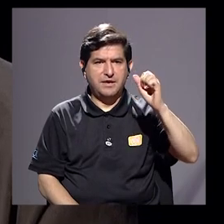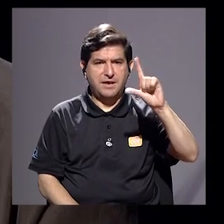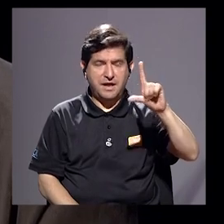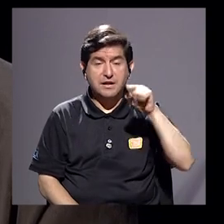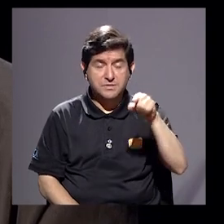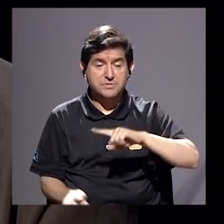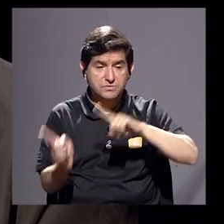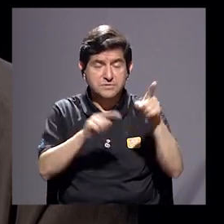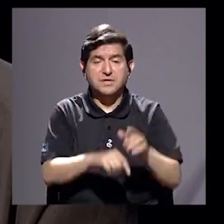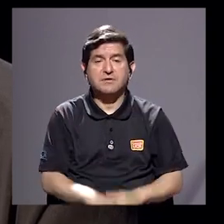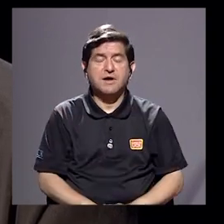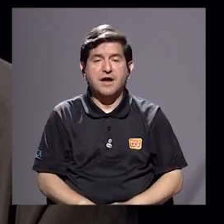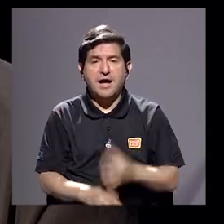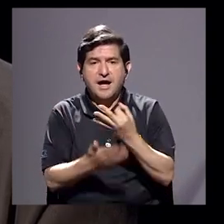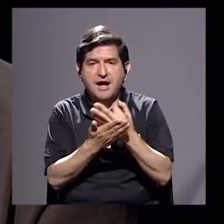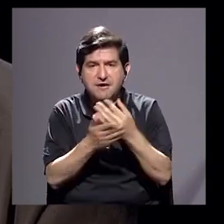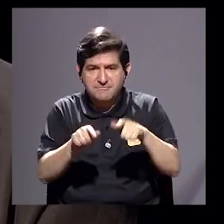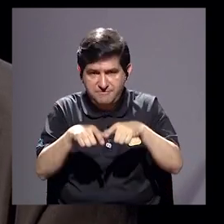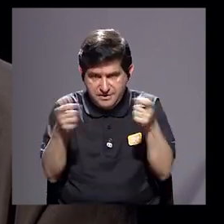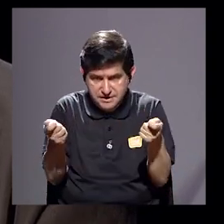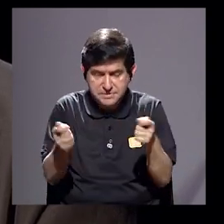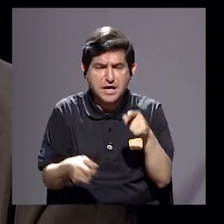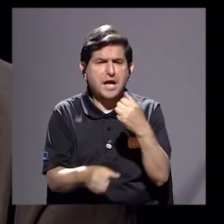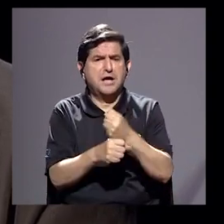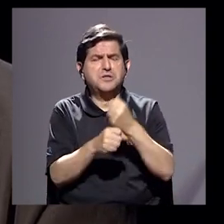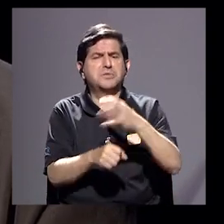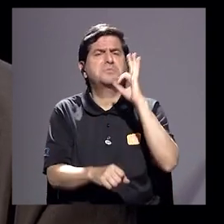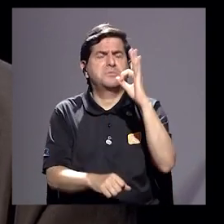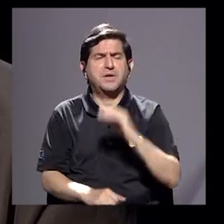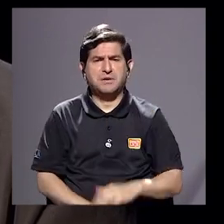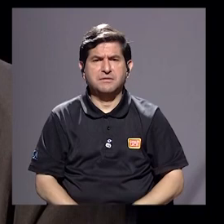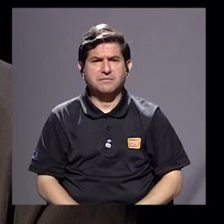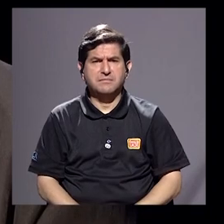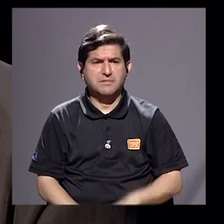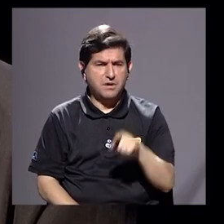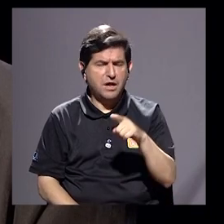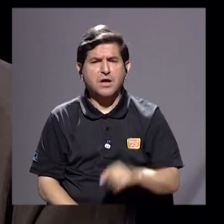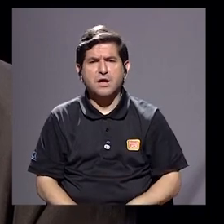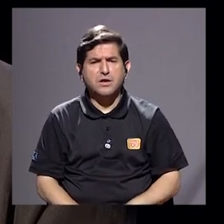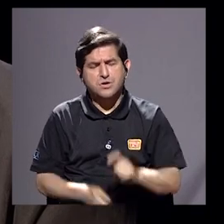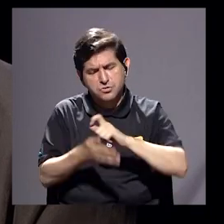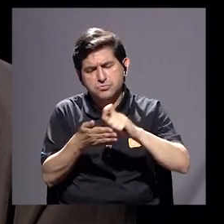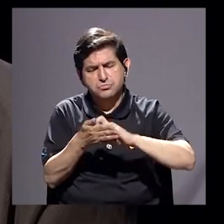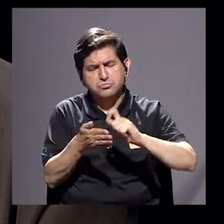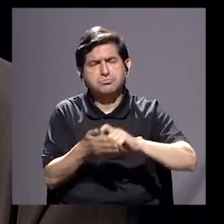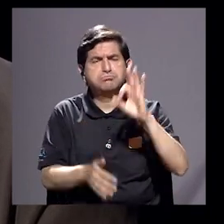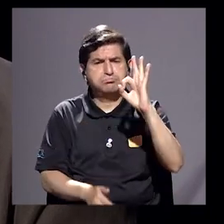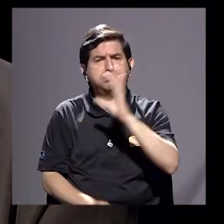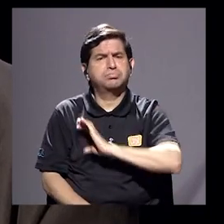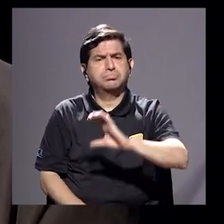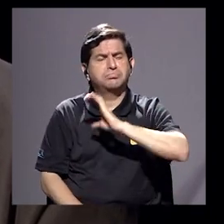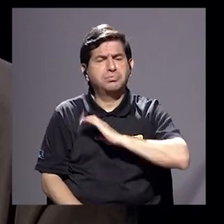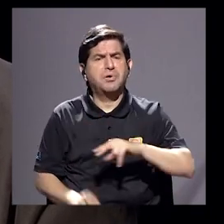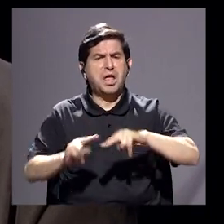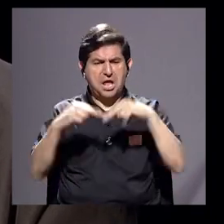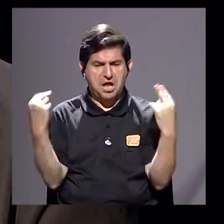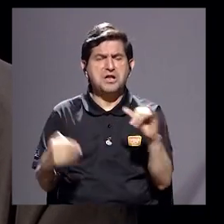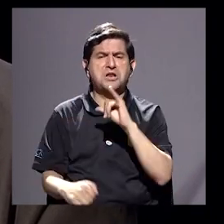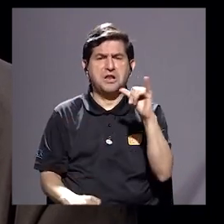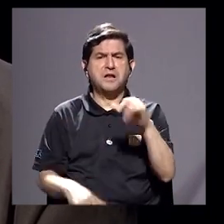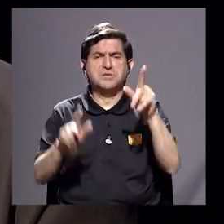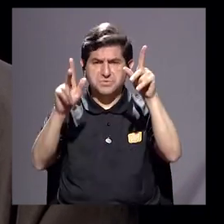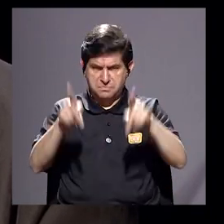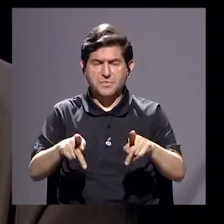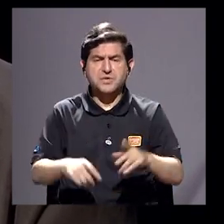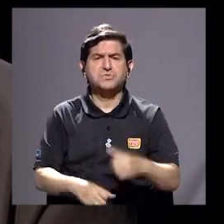financiero hay colegas hay que trabajar muy bien en el final quiero que no hace notas de calidad en la nación también vemos